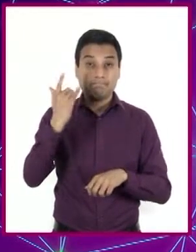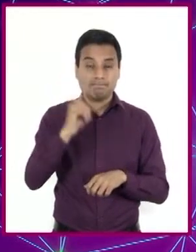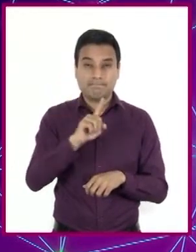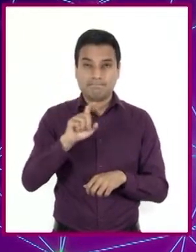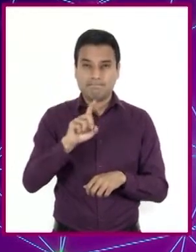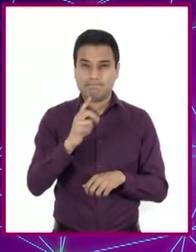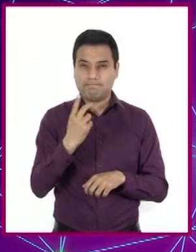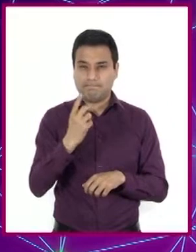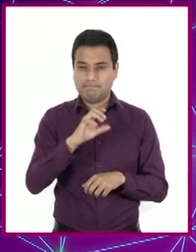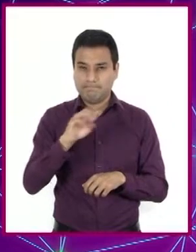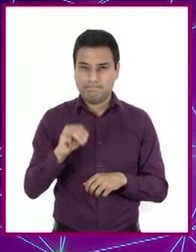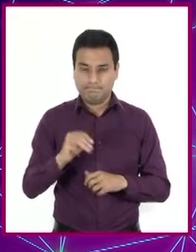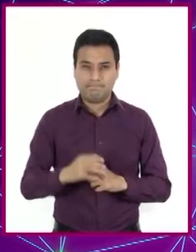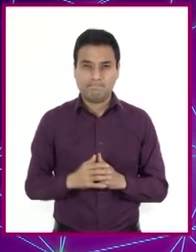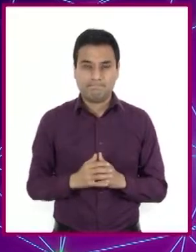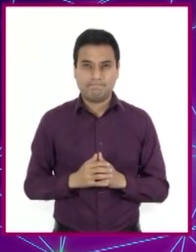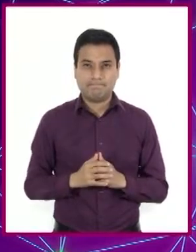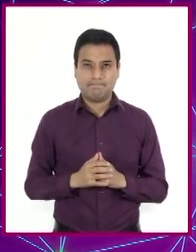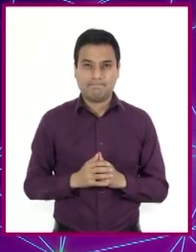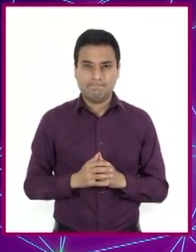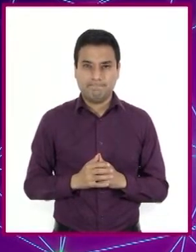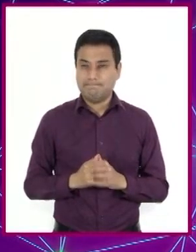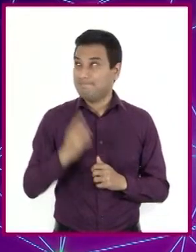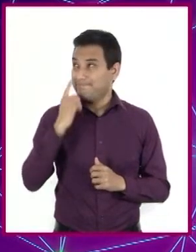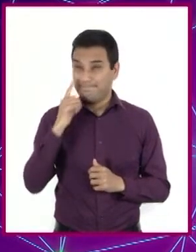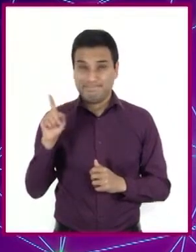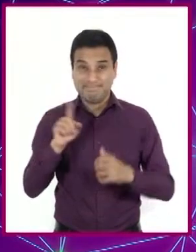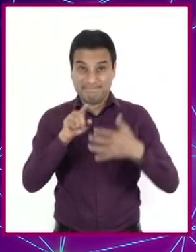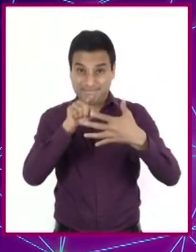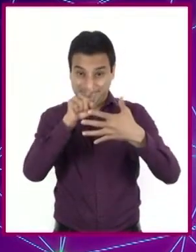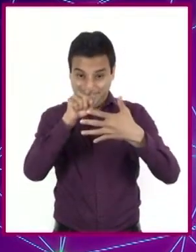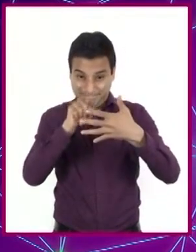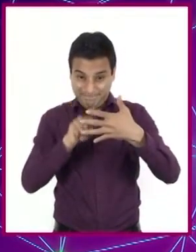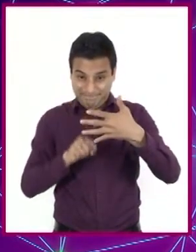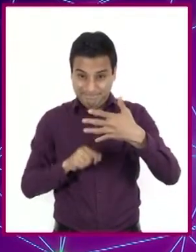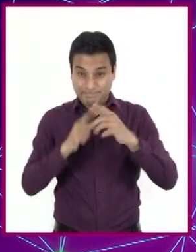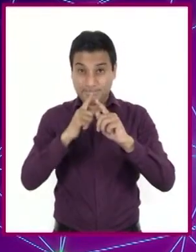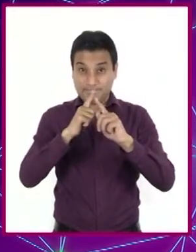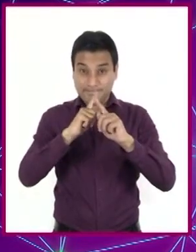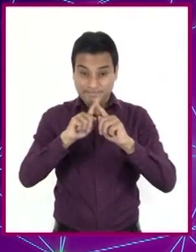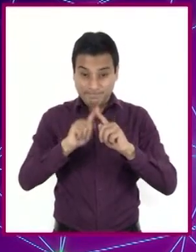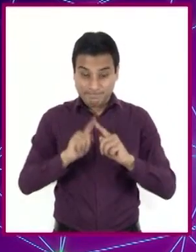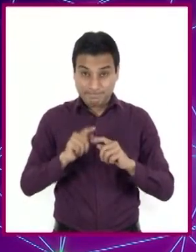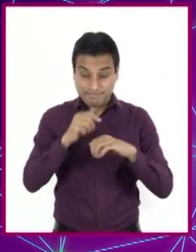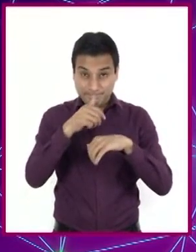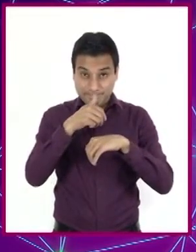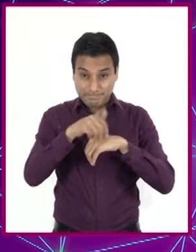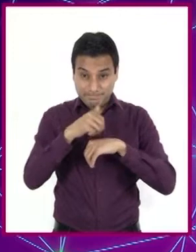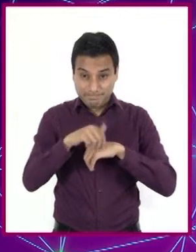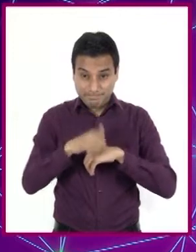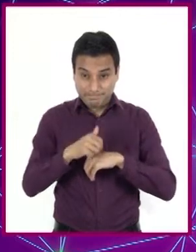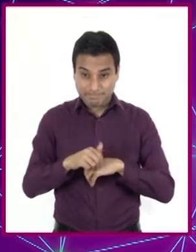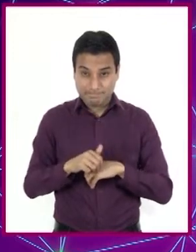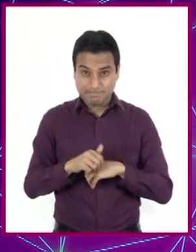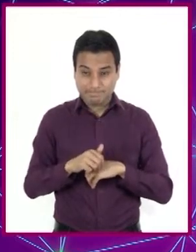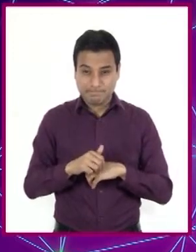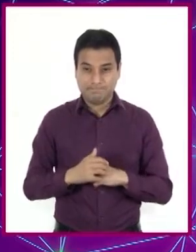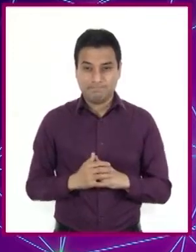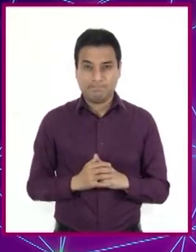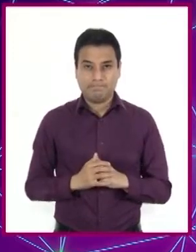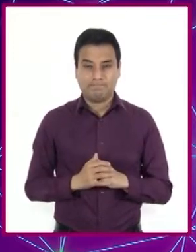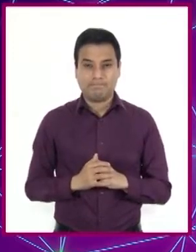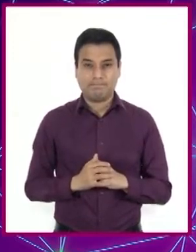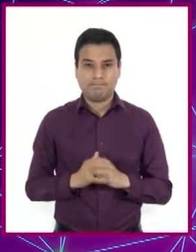131 centímetros. El rango de los datos entre la estatura mayor y la estatura menor